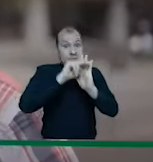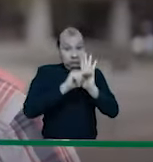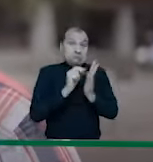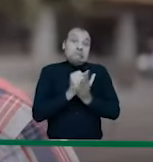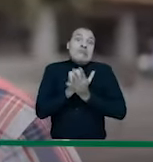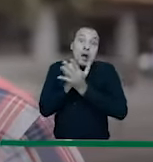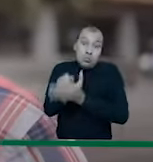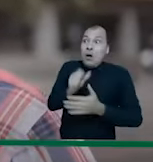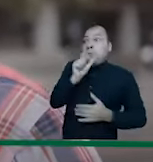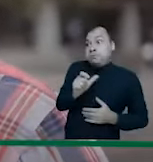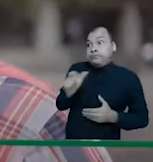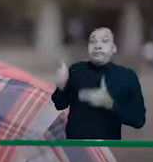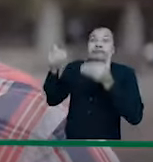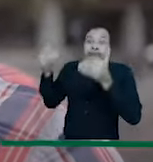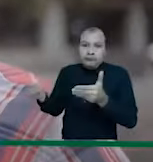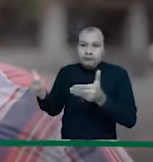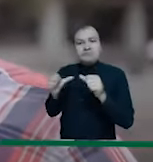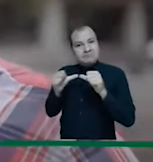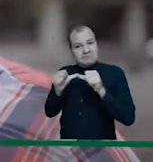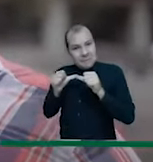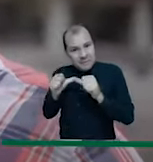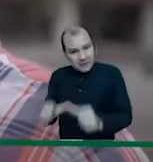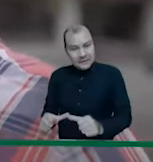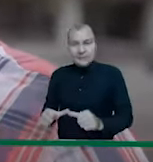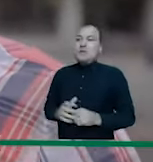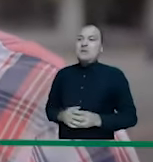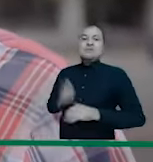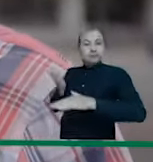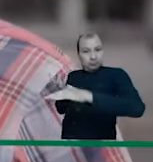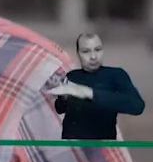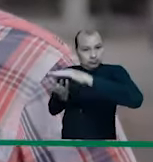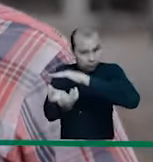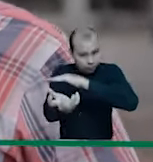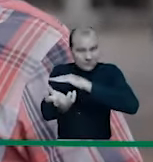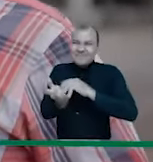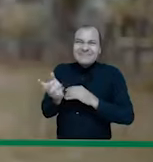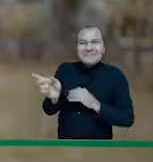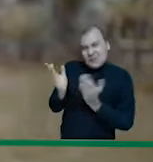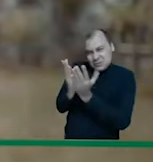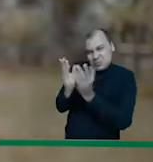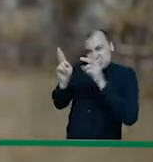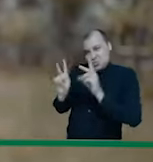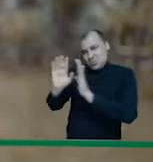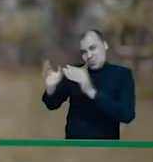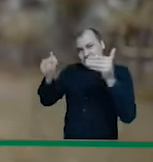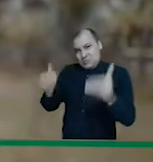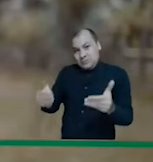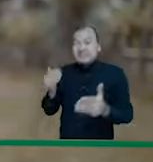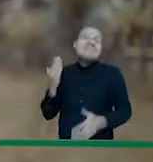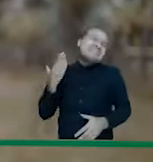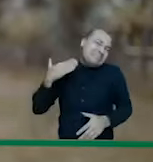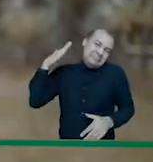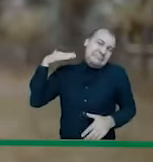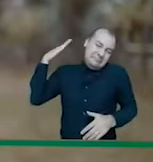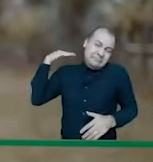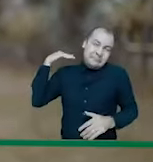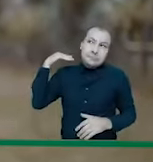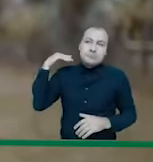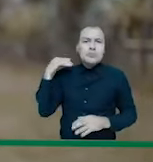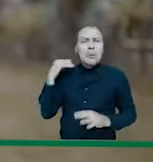universitarios, ¿sí? A mejorar las condiciones de permanencia y las condiciones de egreso de